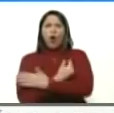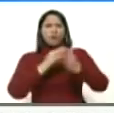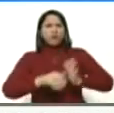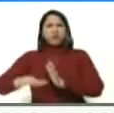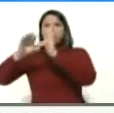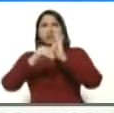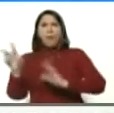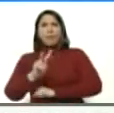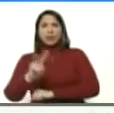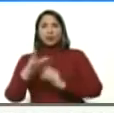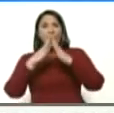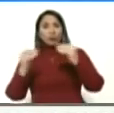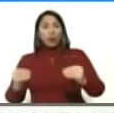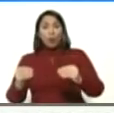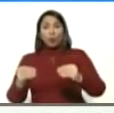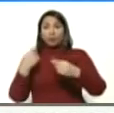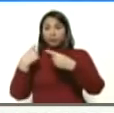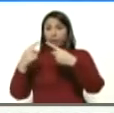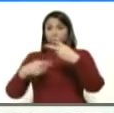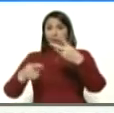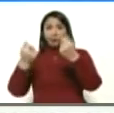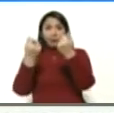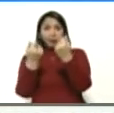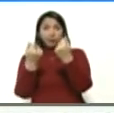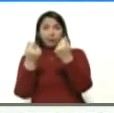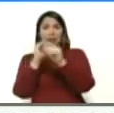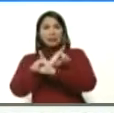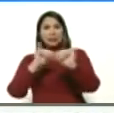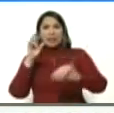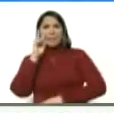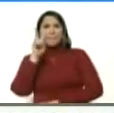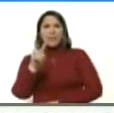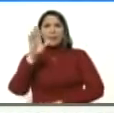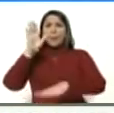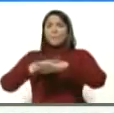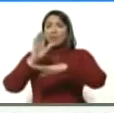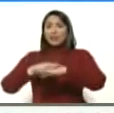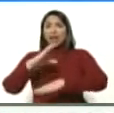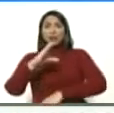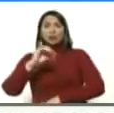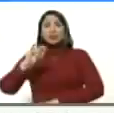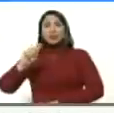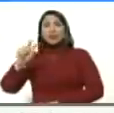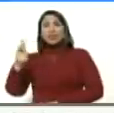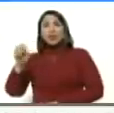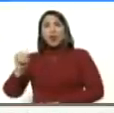Venezuela de todos sus activos. Ya vimos lo que hicieron con Citgo, entregaron a Citgo.